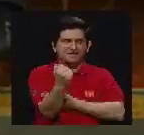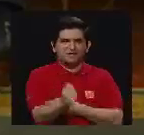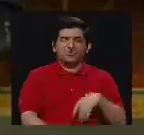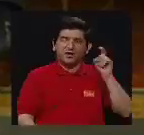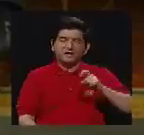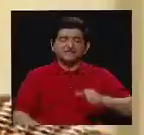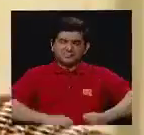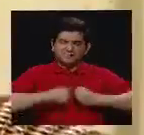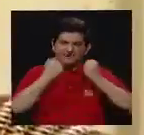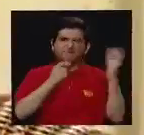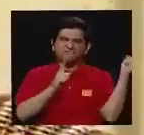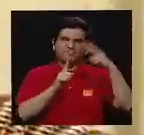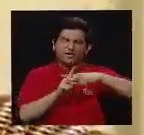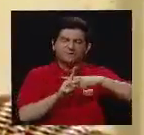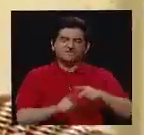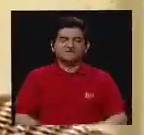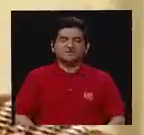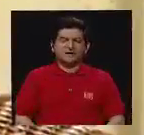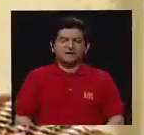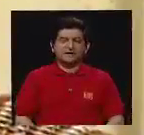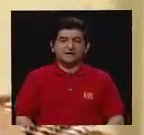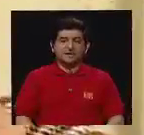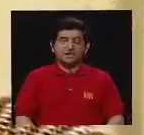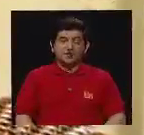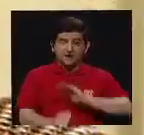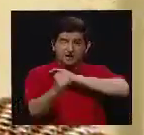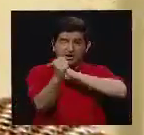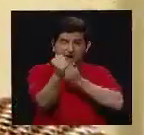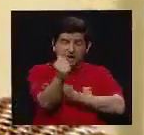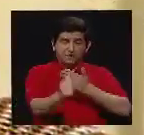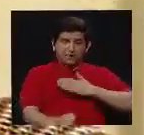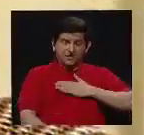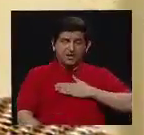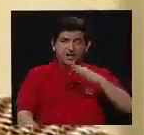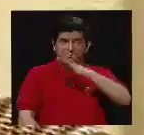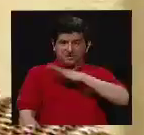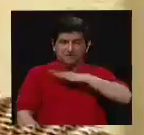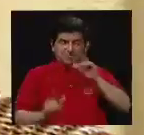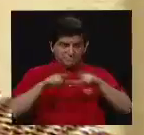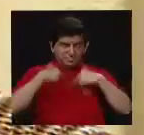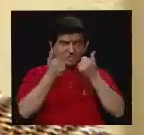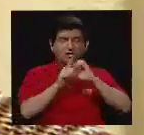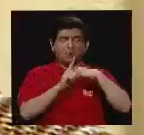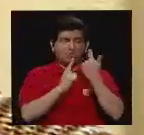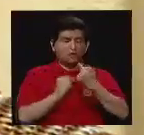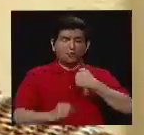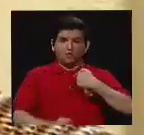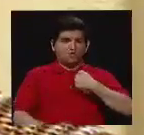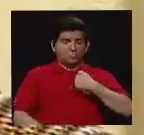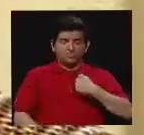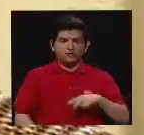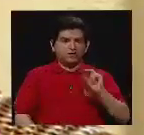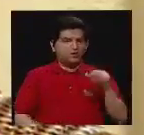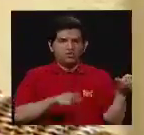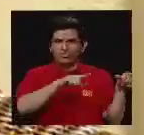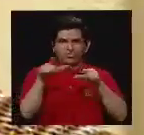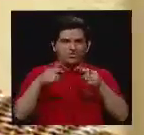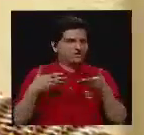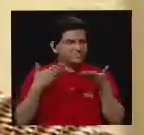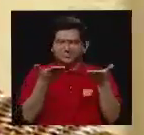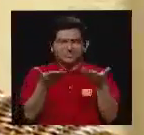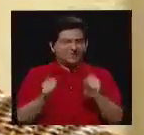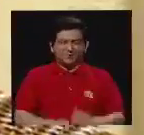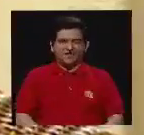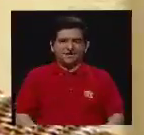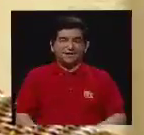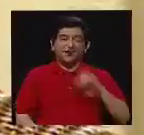el poder a la fuerza. En el tanto que el poder me beneficia como grupo social, obviamente no voy a estar dispuesta a